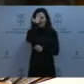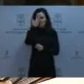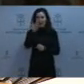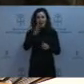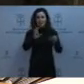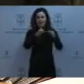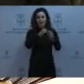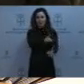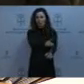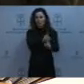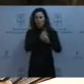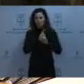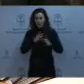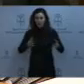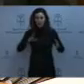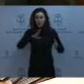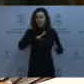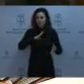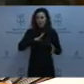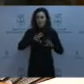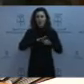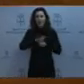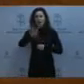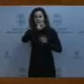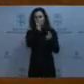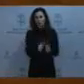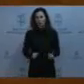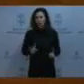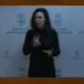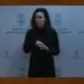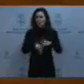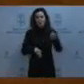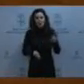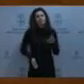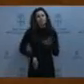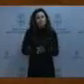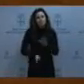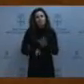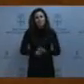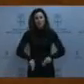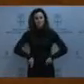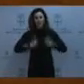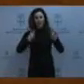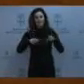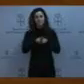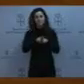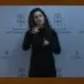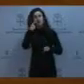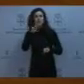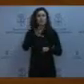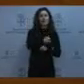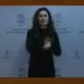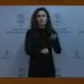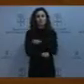no interfiera en materia presupuestaria, que nos deje seguir en este pillo que te corro